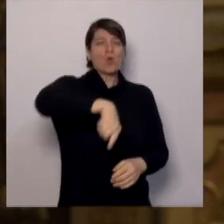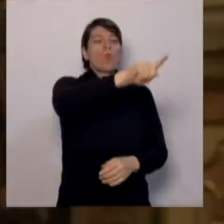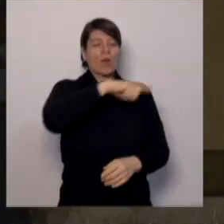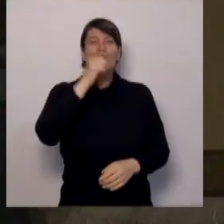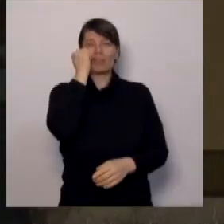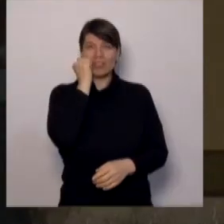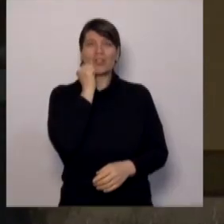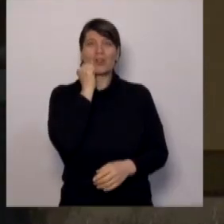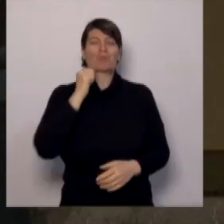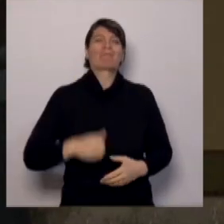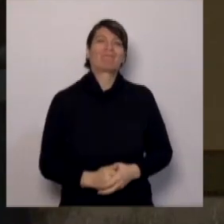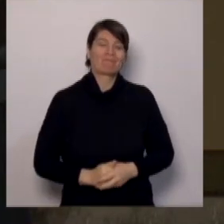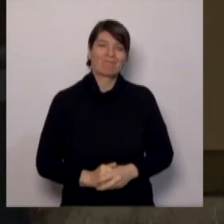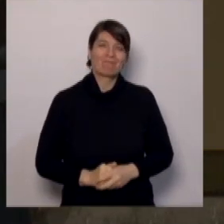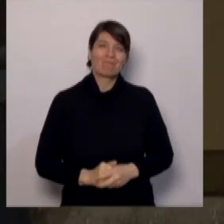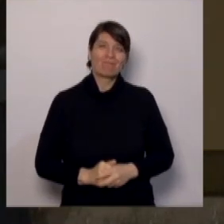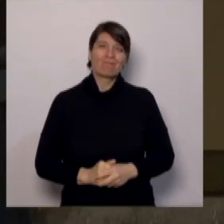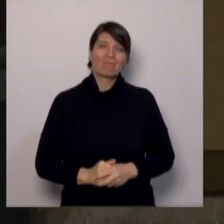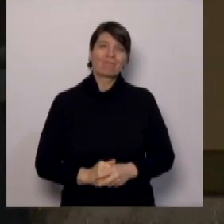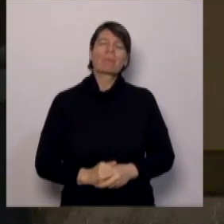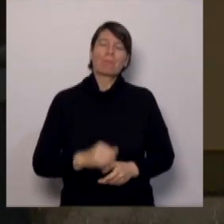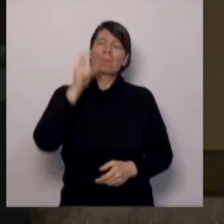Jesús, nuestro Señor.